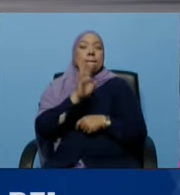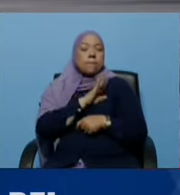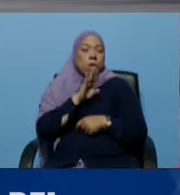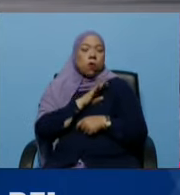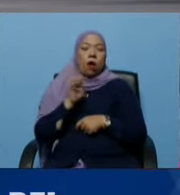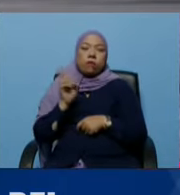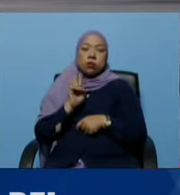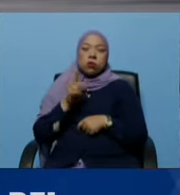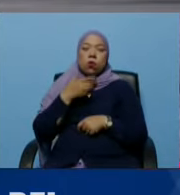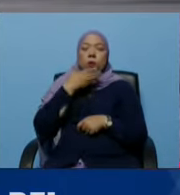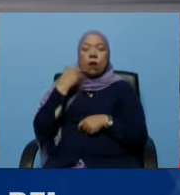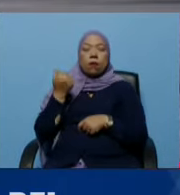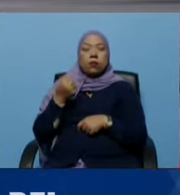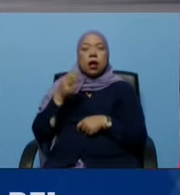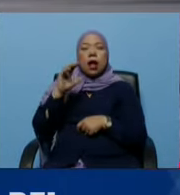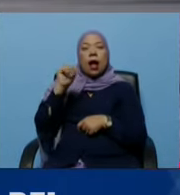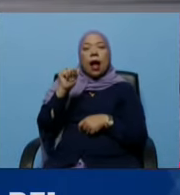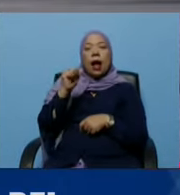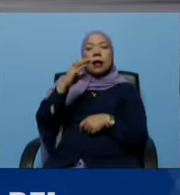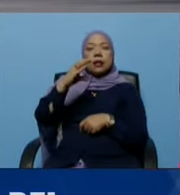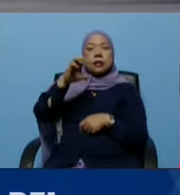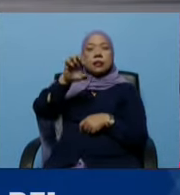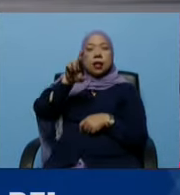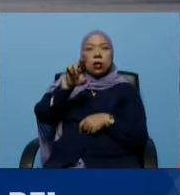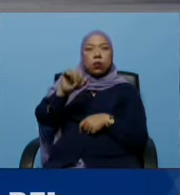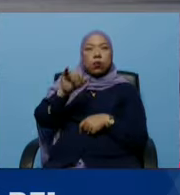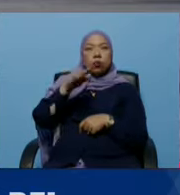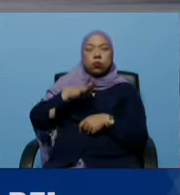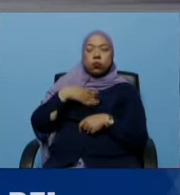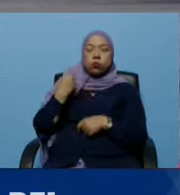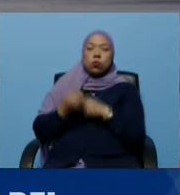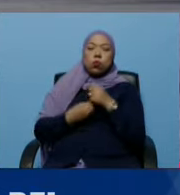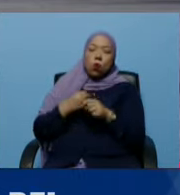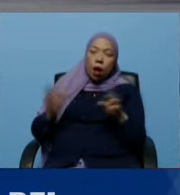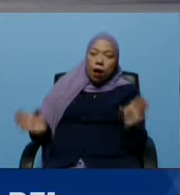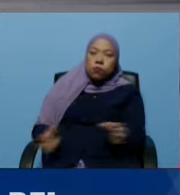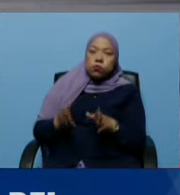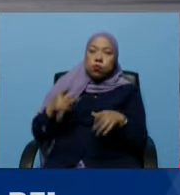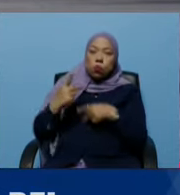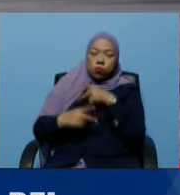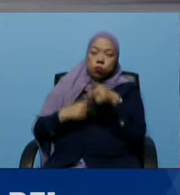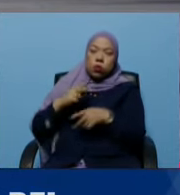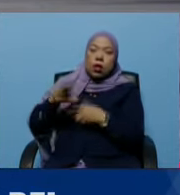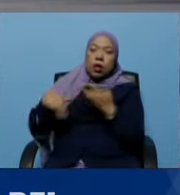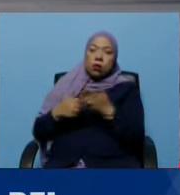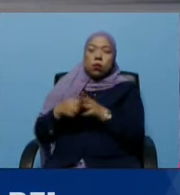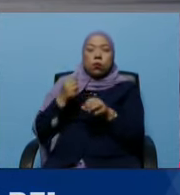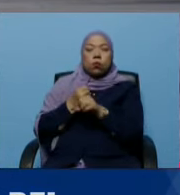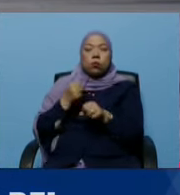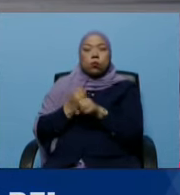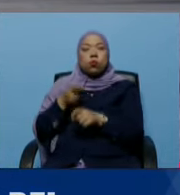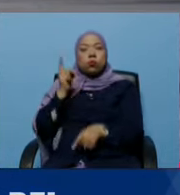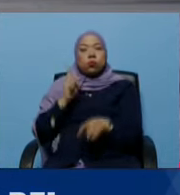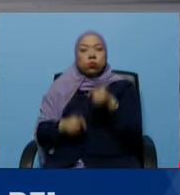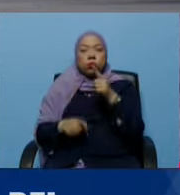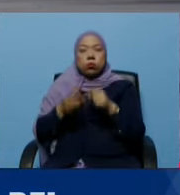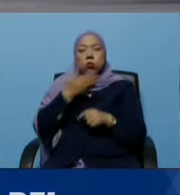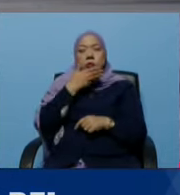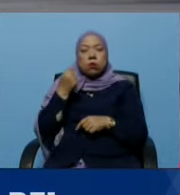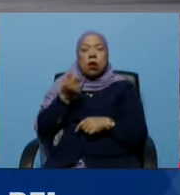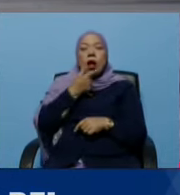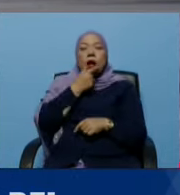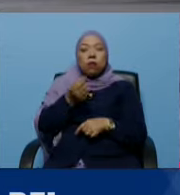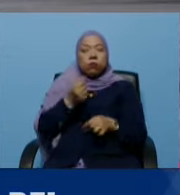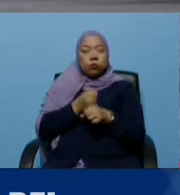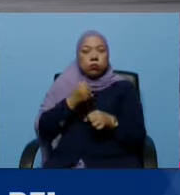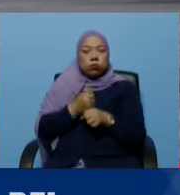en la producción del mejor acero del mundo, sino también poder incentivar la producción nacional y de alguna forma tener fácil